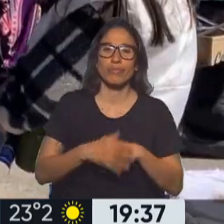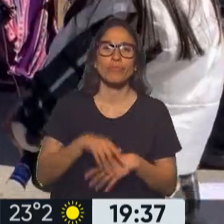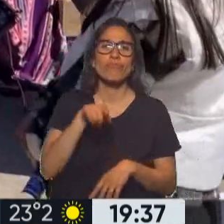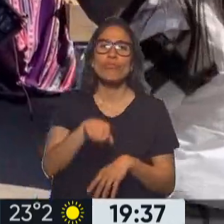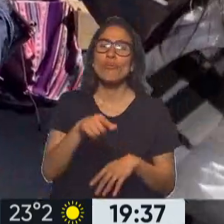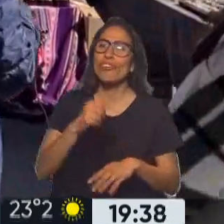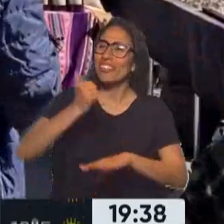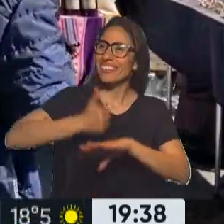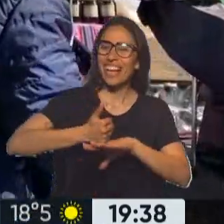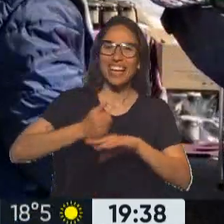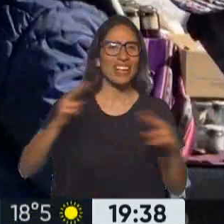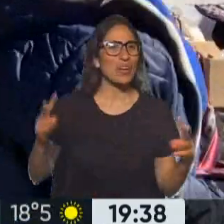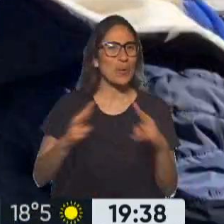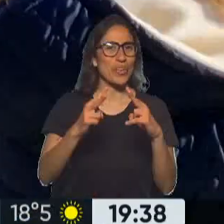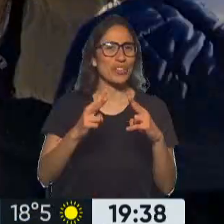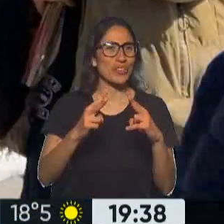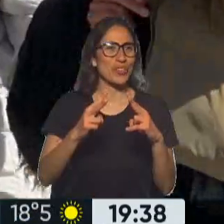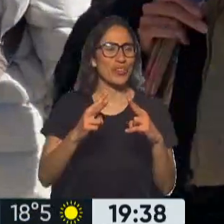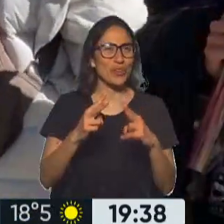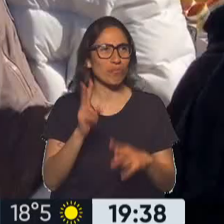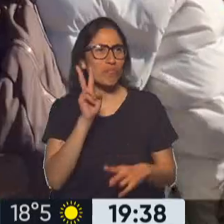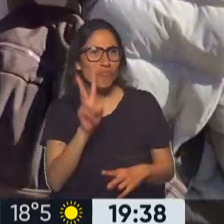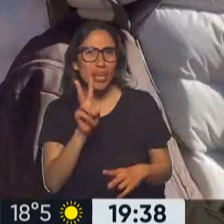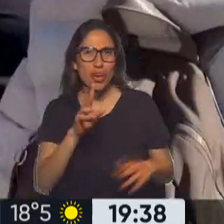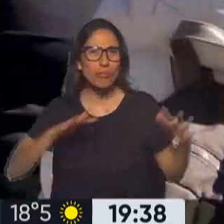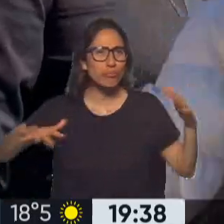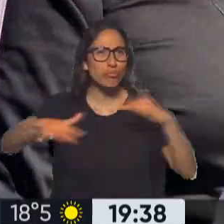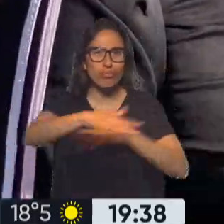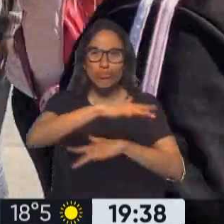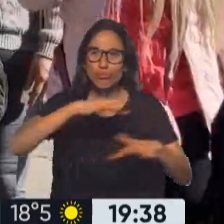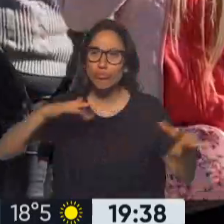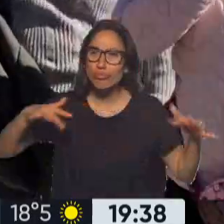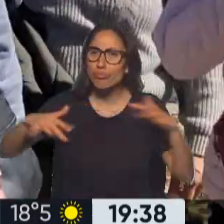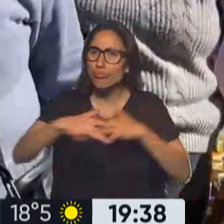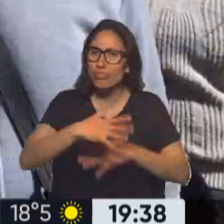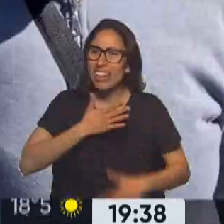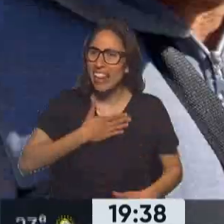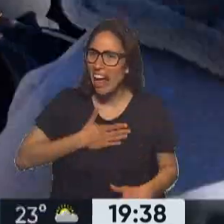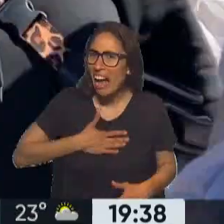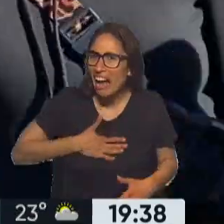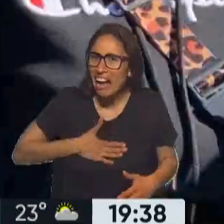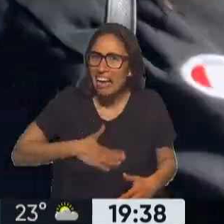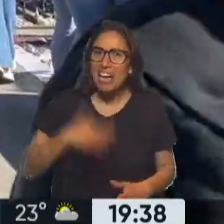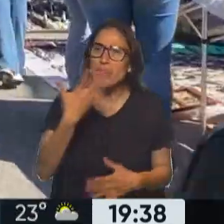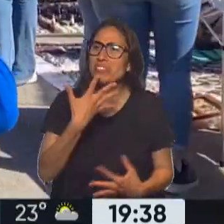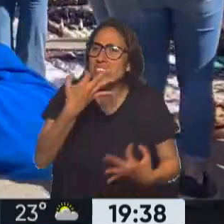de andar libremente, que estás siempre rodeada de mujeres que sabes que están en la misma que vos,